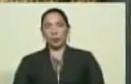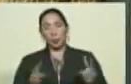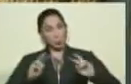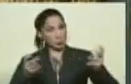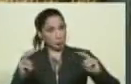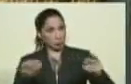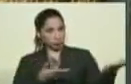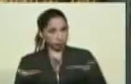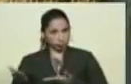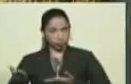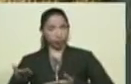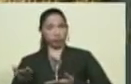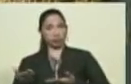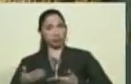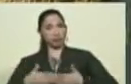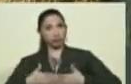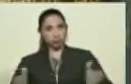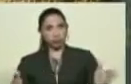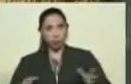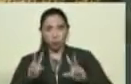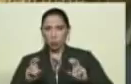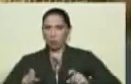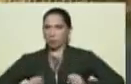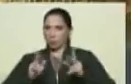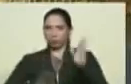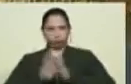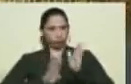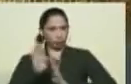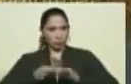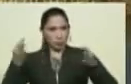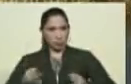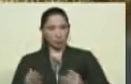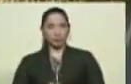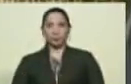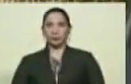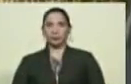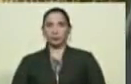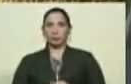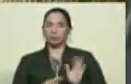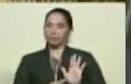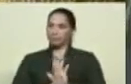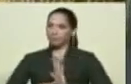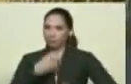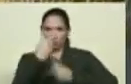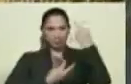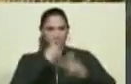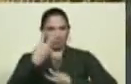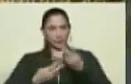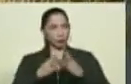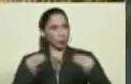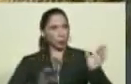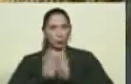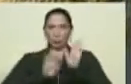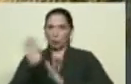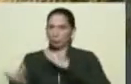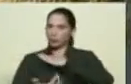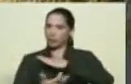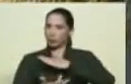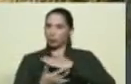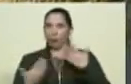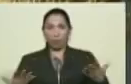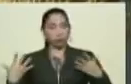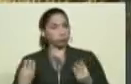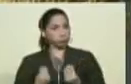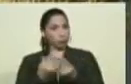de manifiesto nuevas oportunidades para el desarrollo sostenible que representa el turismo con los avances tecnológicos. Aquí nos acompañan